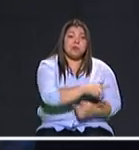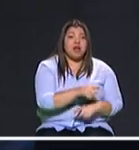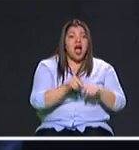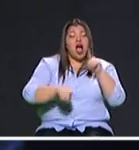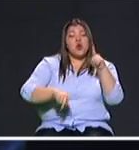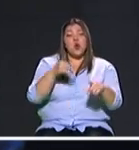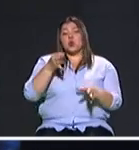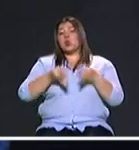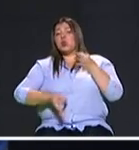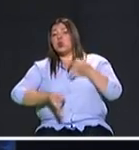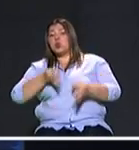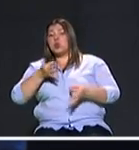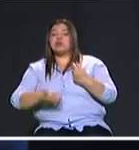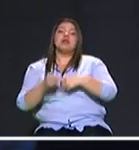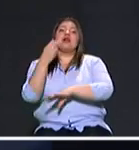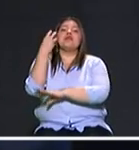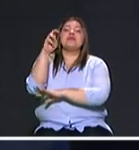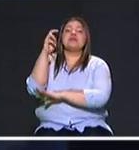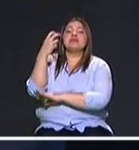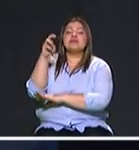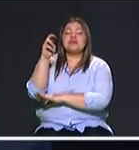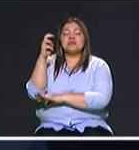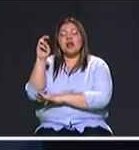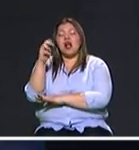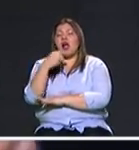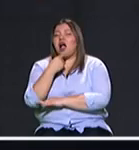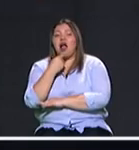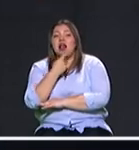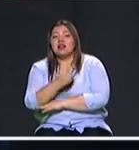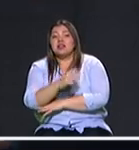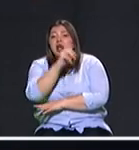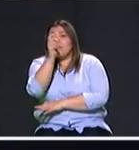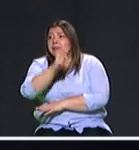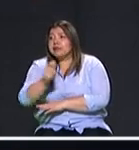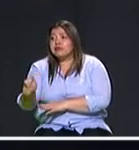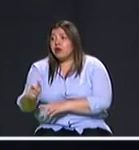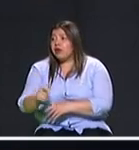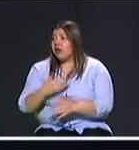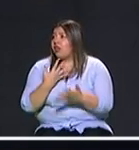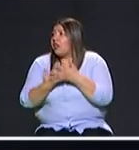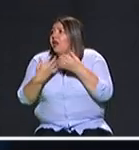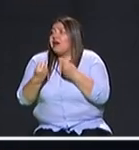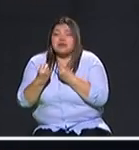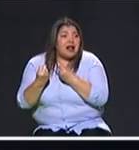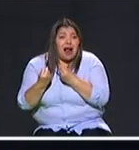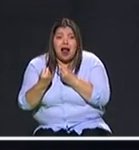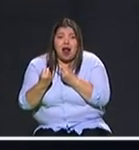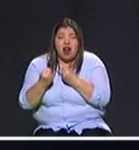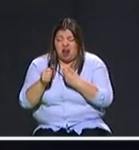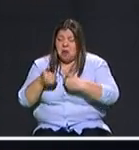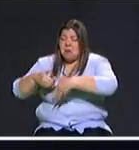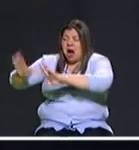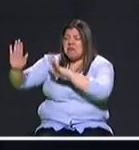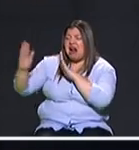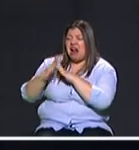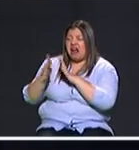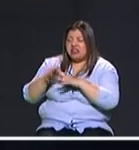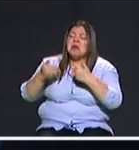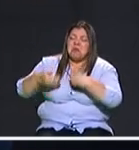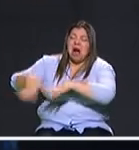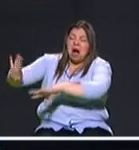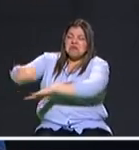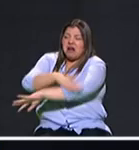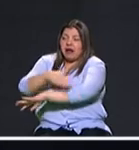fiscales hoy es liberar a los a los presos que porque no hay dónde alojarlos donde tenerlos y por eso también